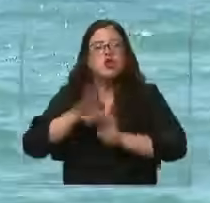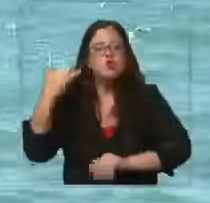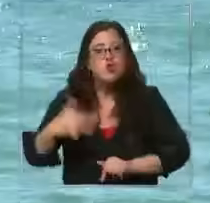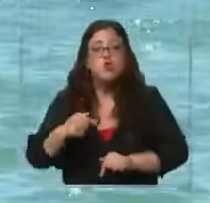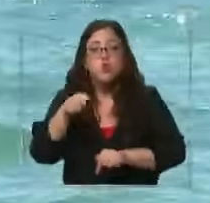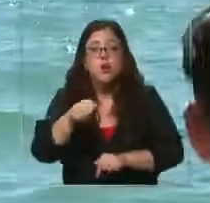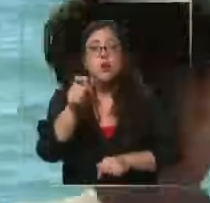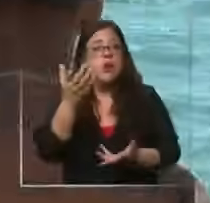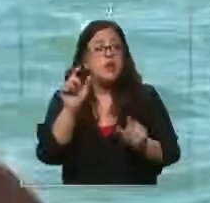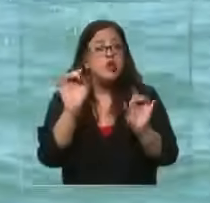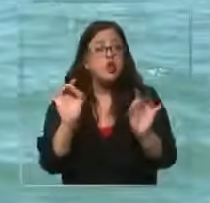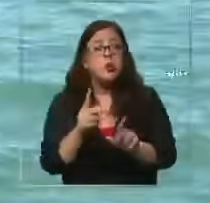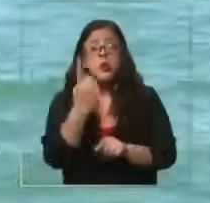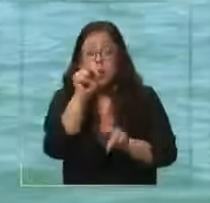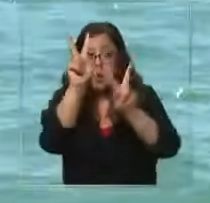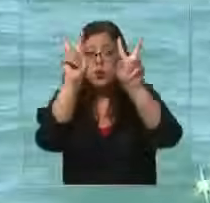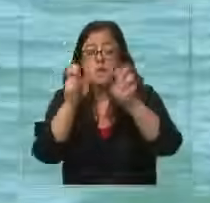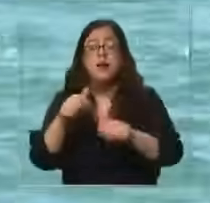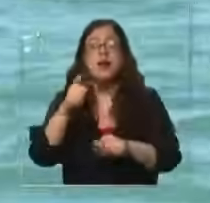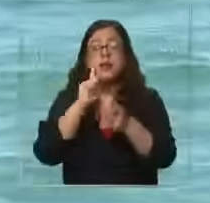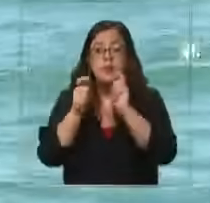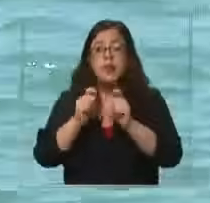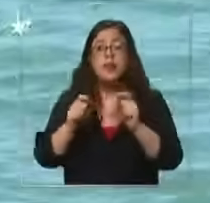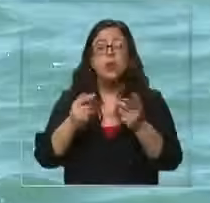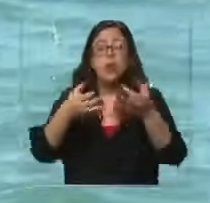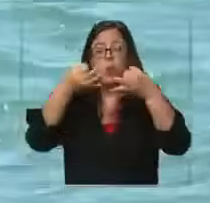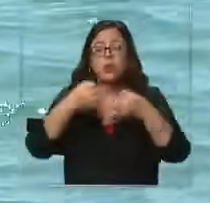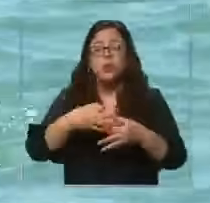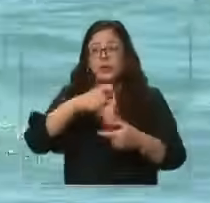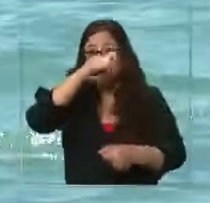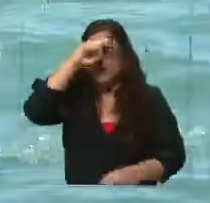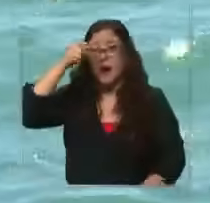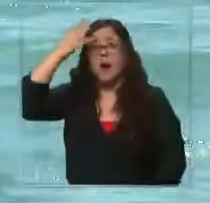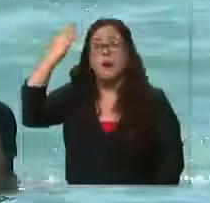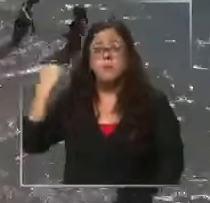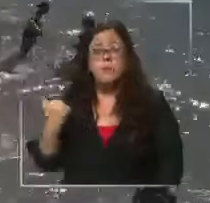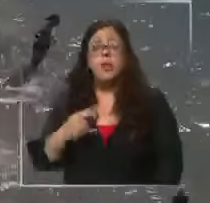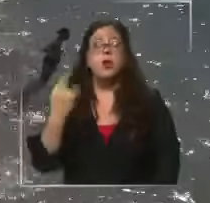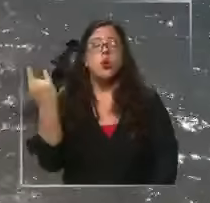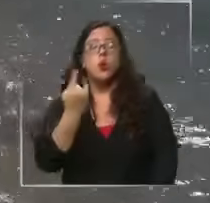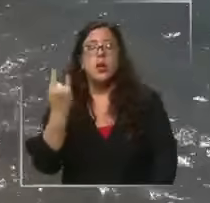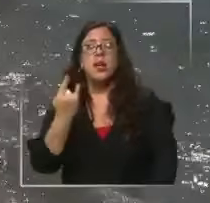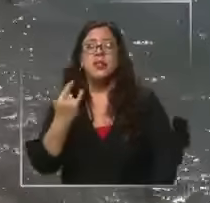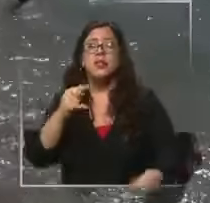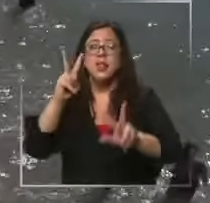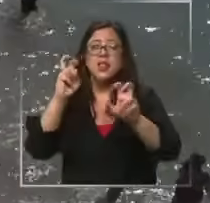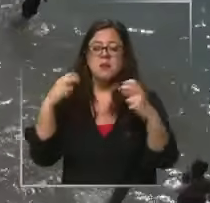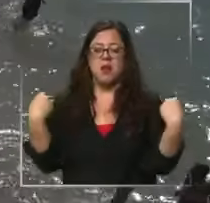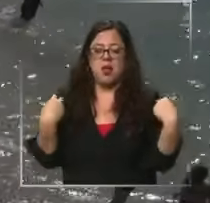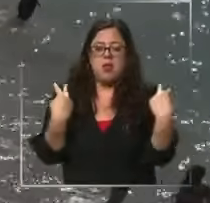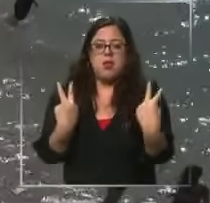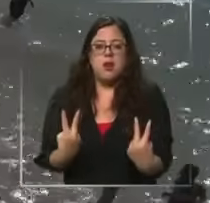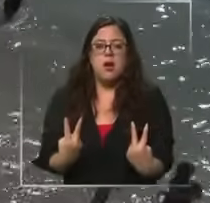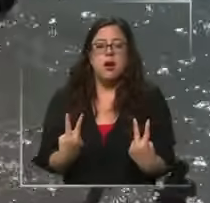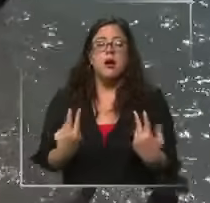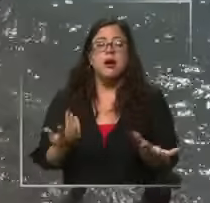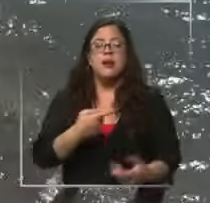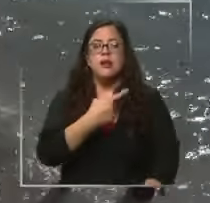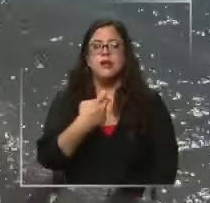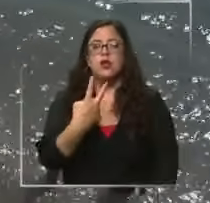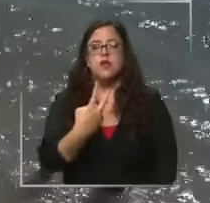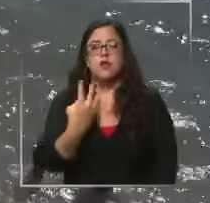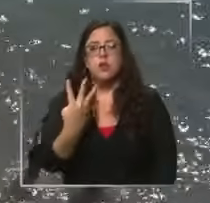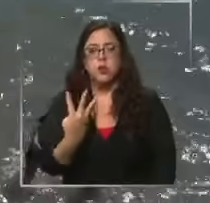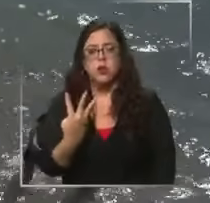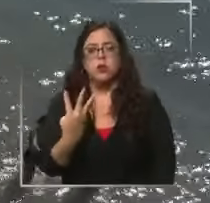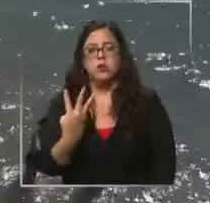Este es solo un caso de peligro. Durante el periodo estival pasado, las emergencias por imprudencia temeraria alcanzaron los